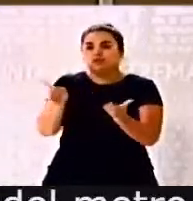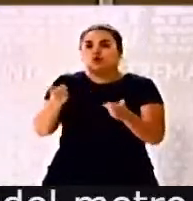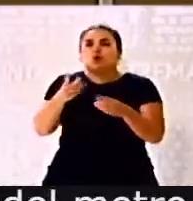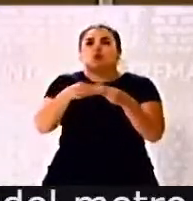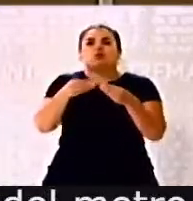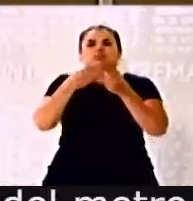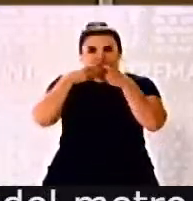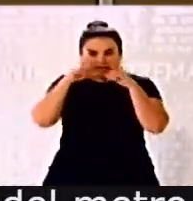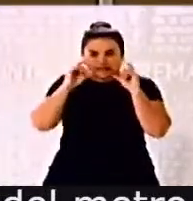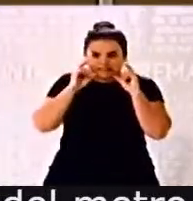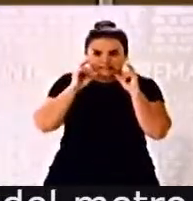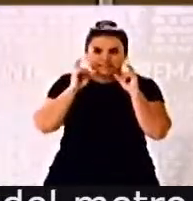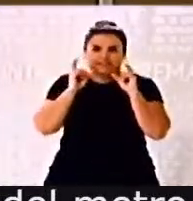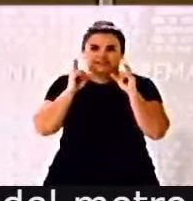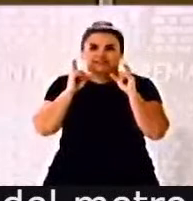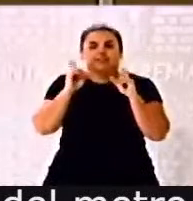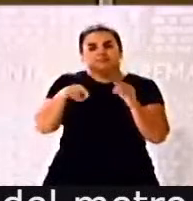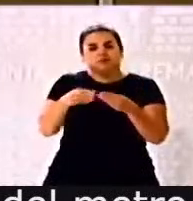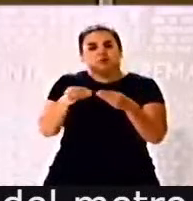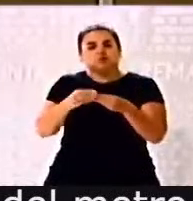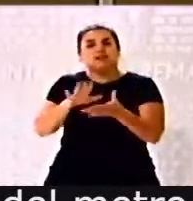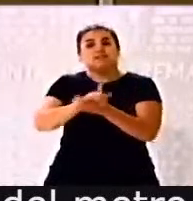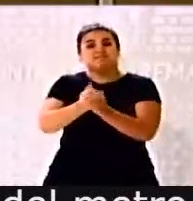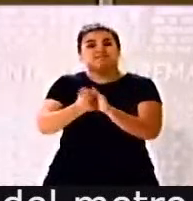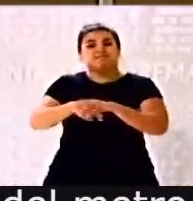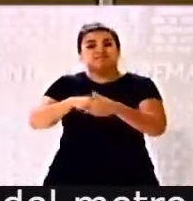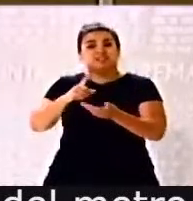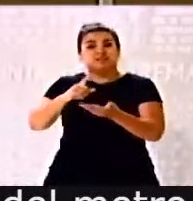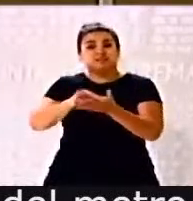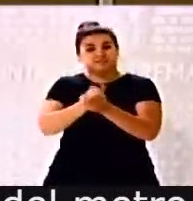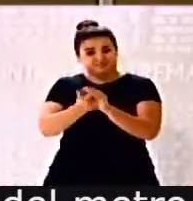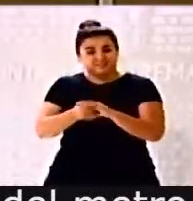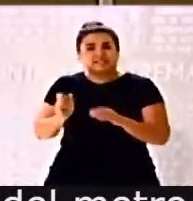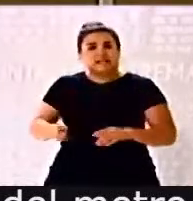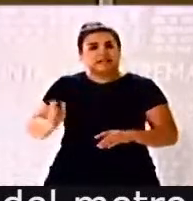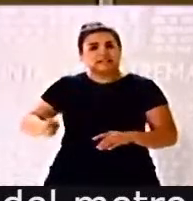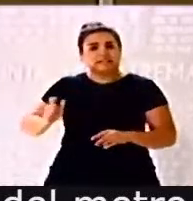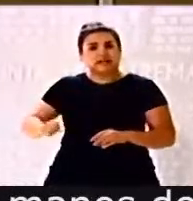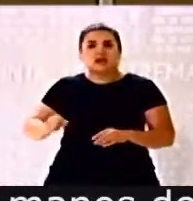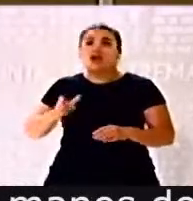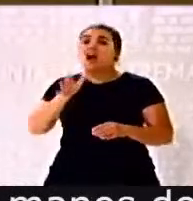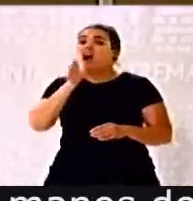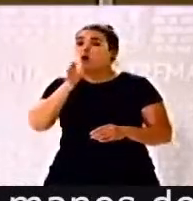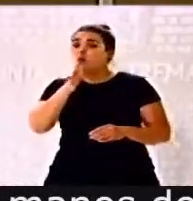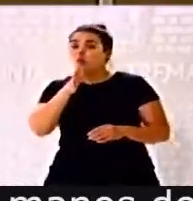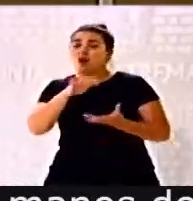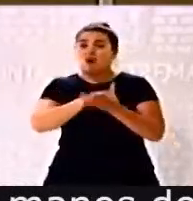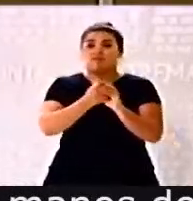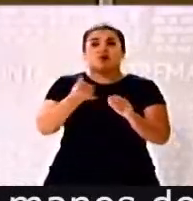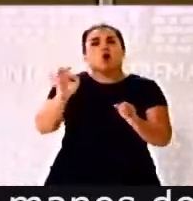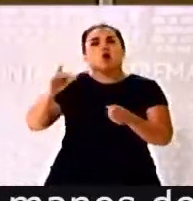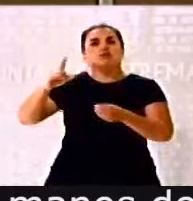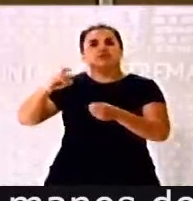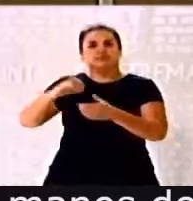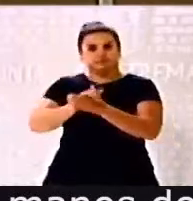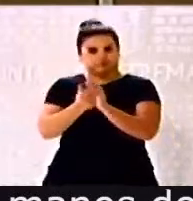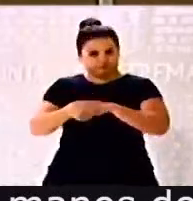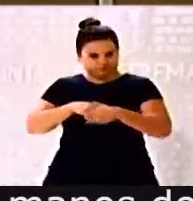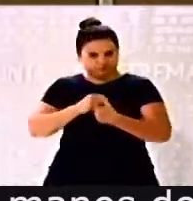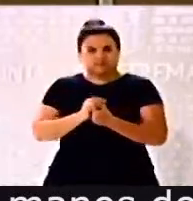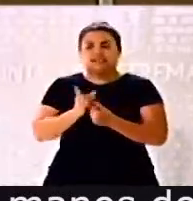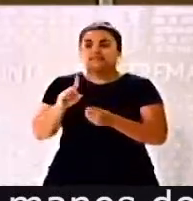mascarilla, aparte de utilizar la higiene de manos de forma muy frecuente con agua o jabón o solución hidroalcohólica